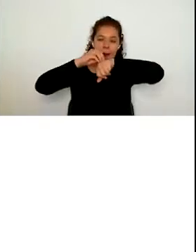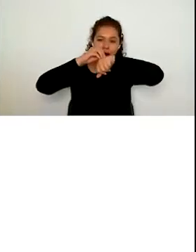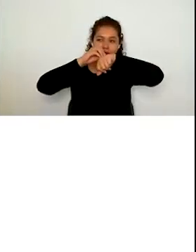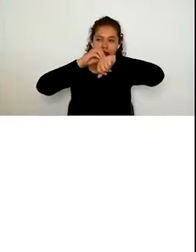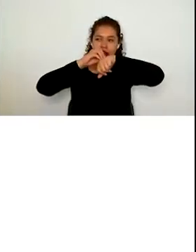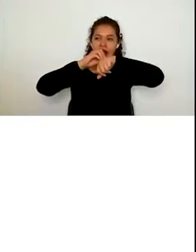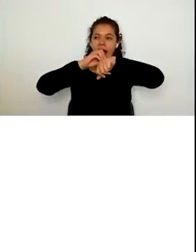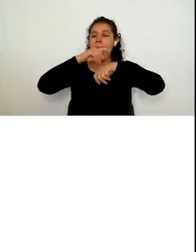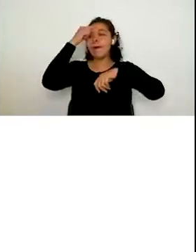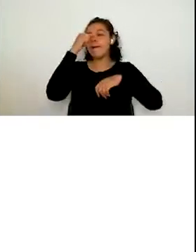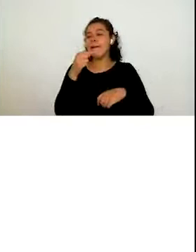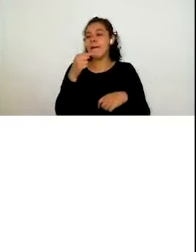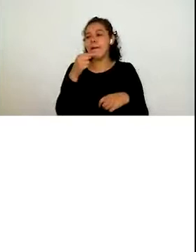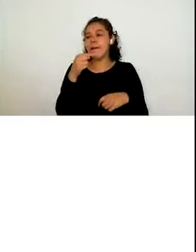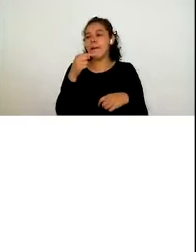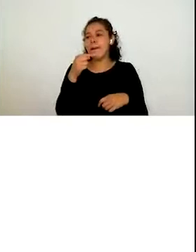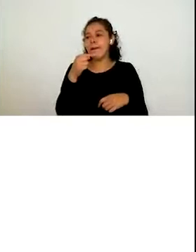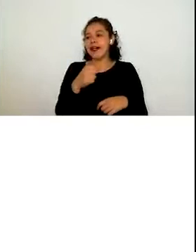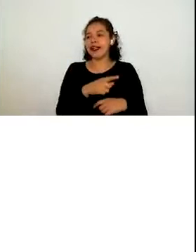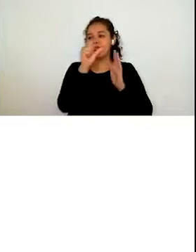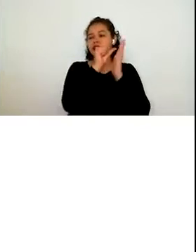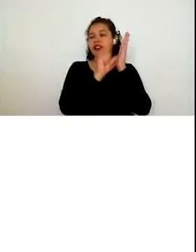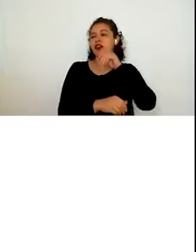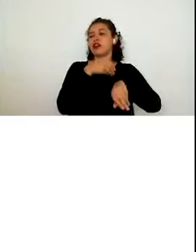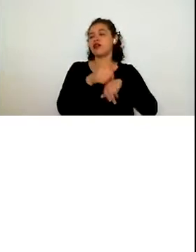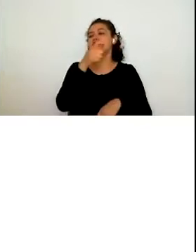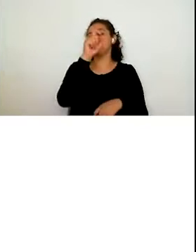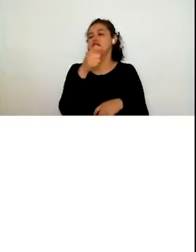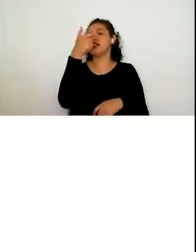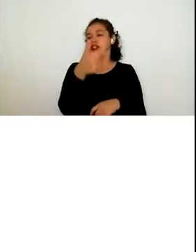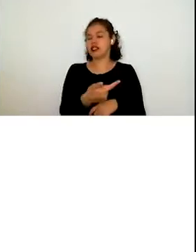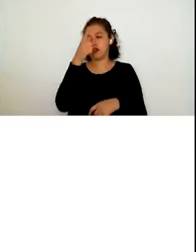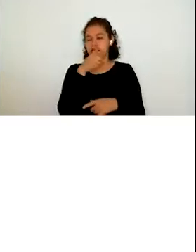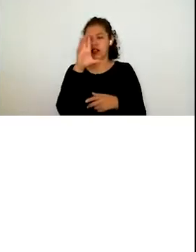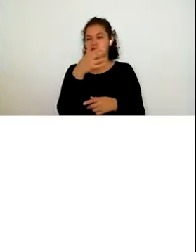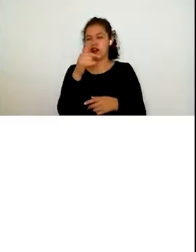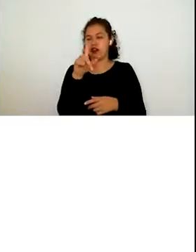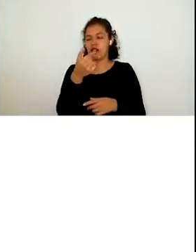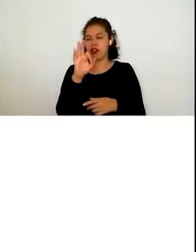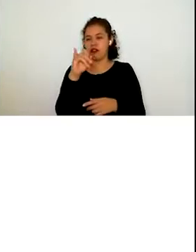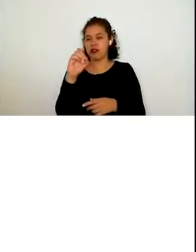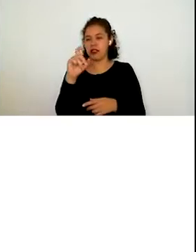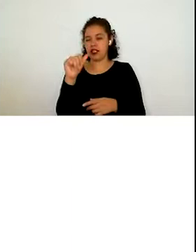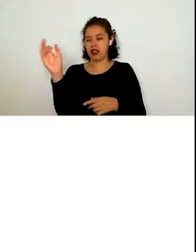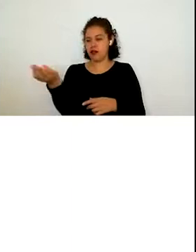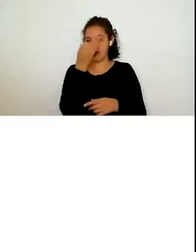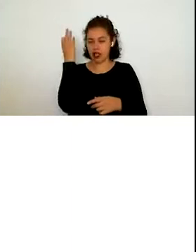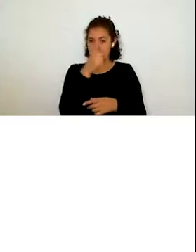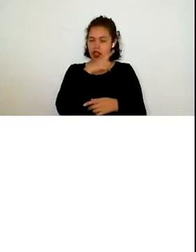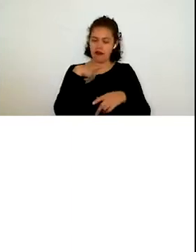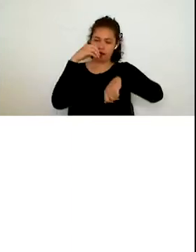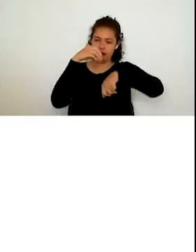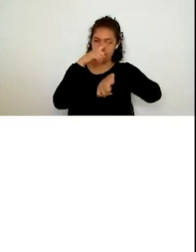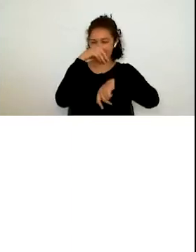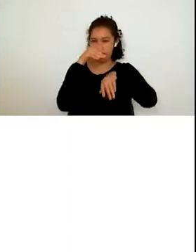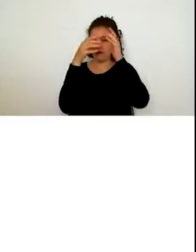que se establece conforme a este artículo 27 del Código Fiscal Federal, para que lo tomen en cuenta cada vez que sesionen.